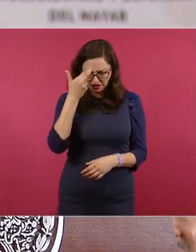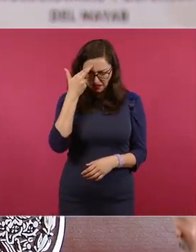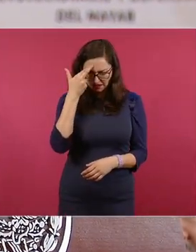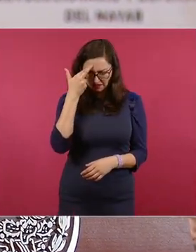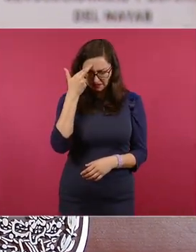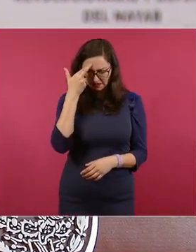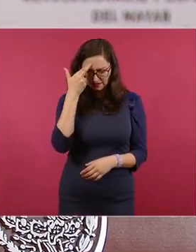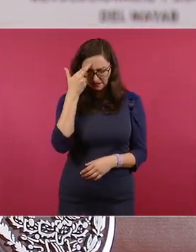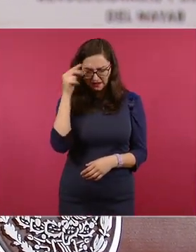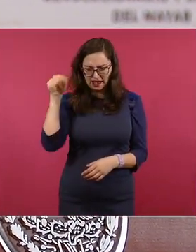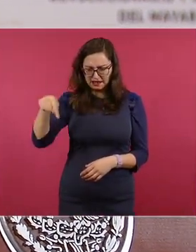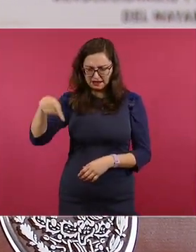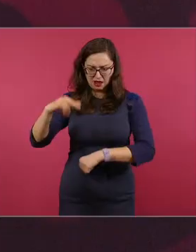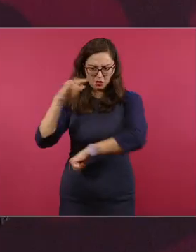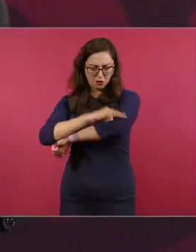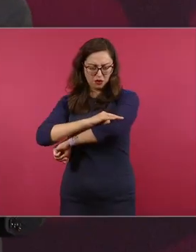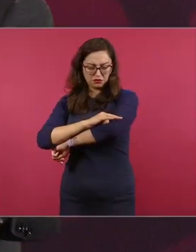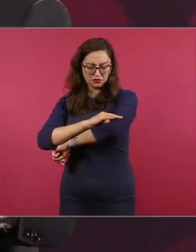y cuando